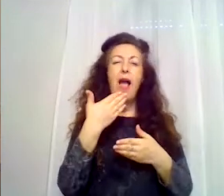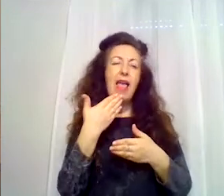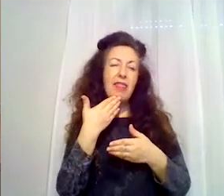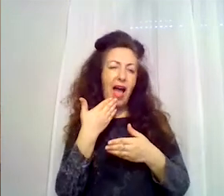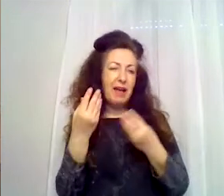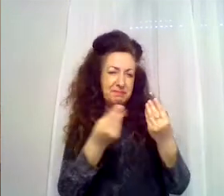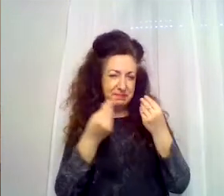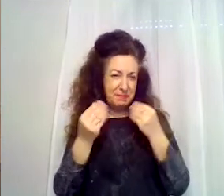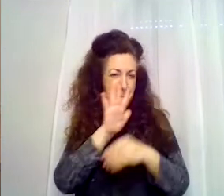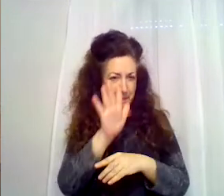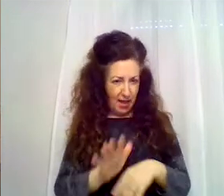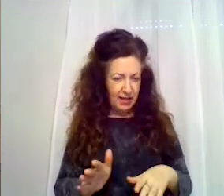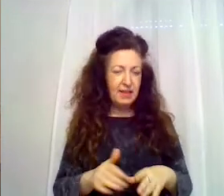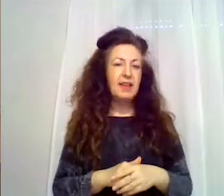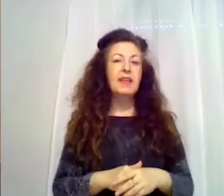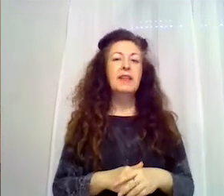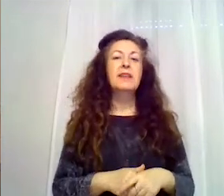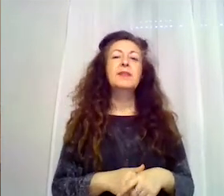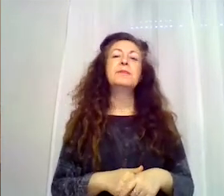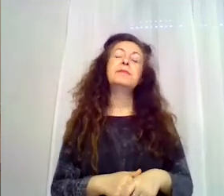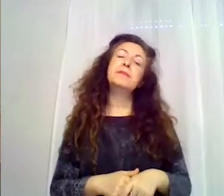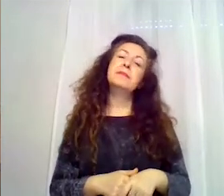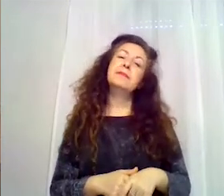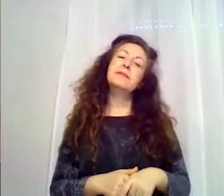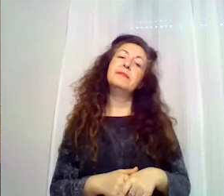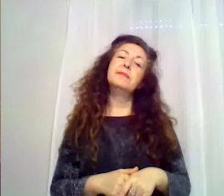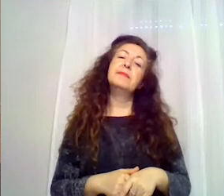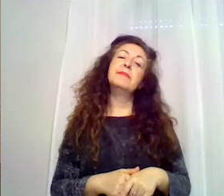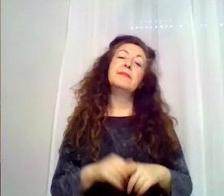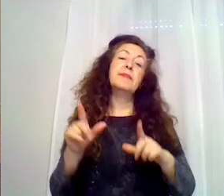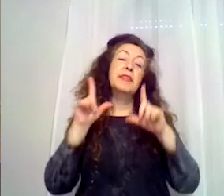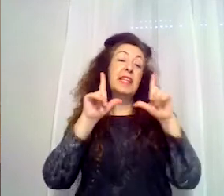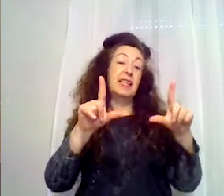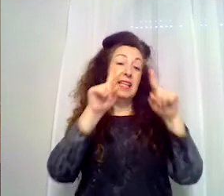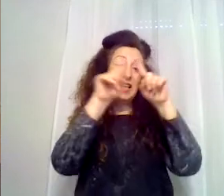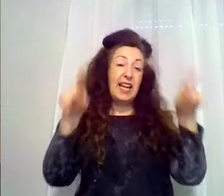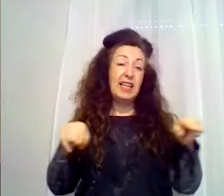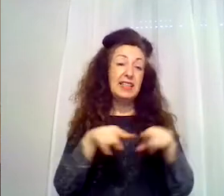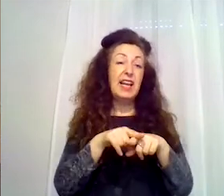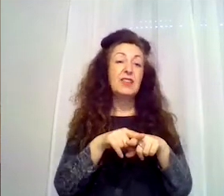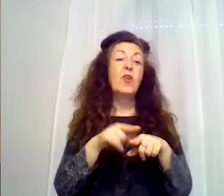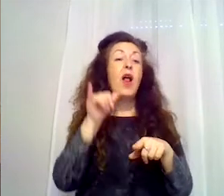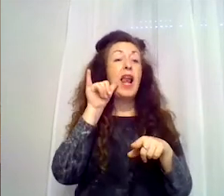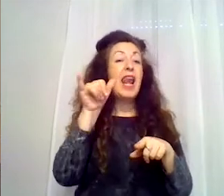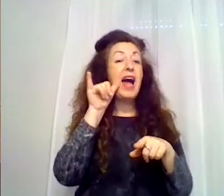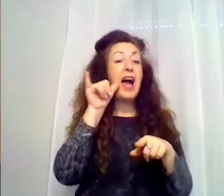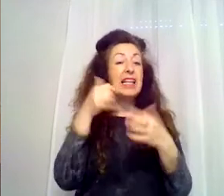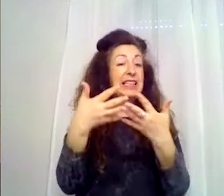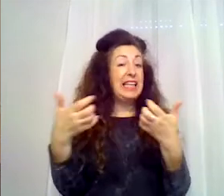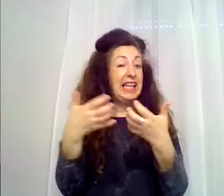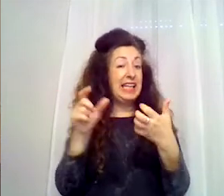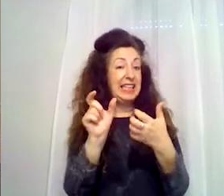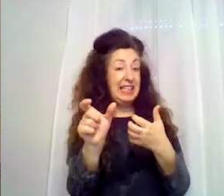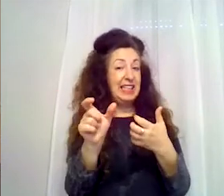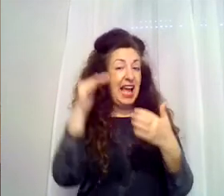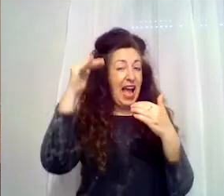poesía nueva relacionada con los clásicos grecolatinos, que son el gran modelo para toda la cultura europea. La española,